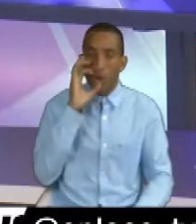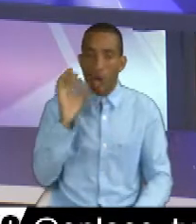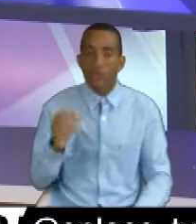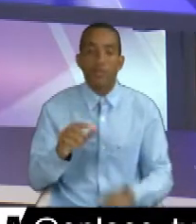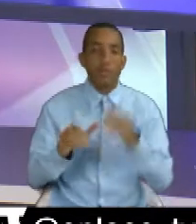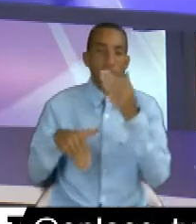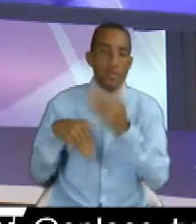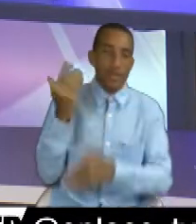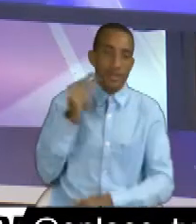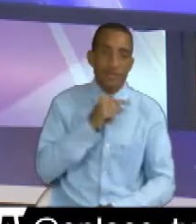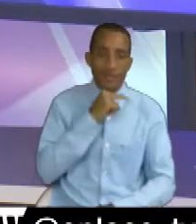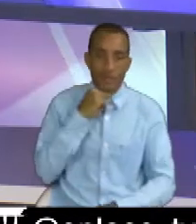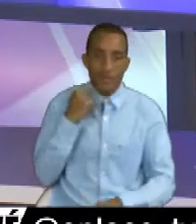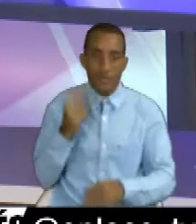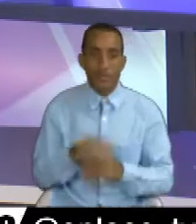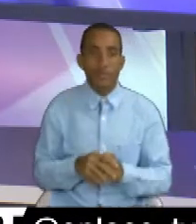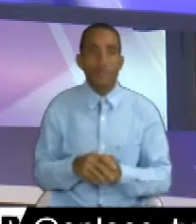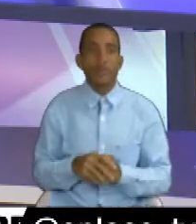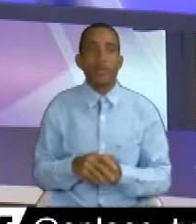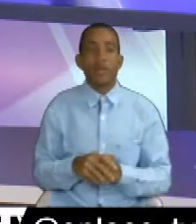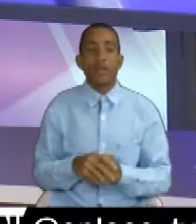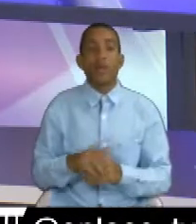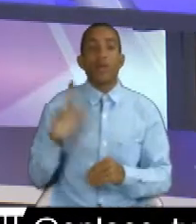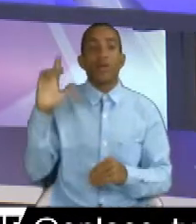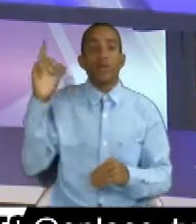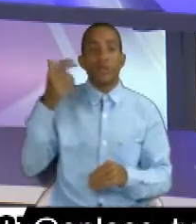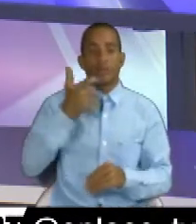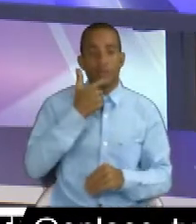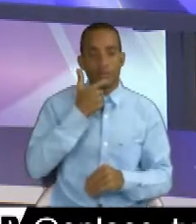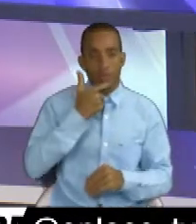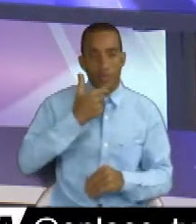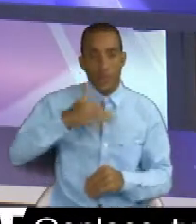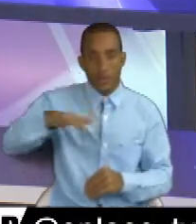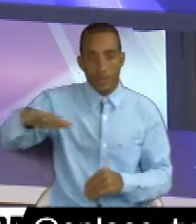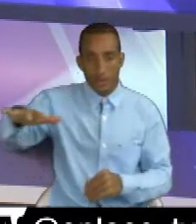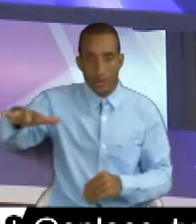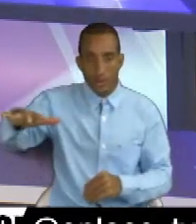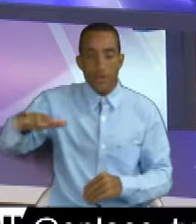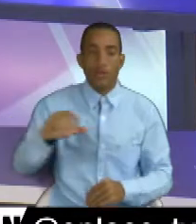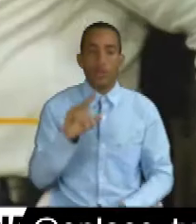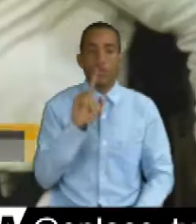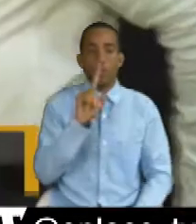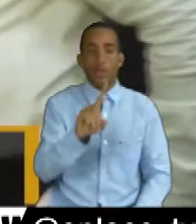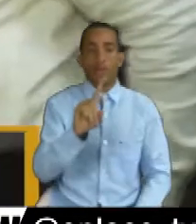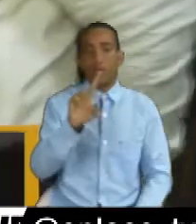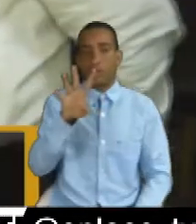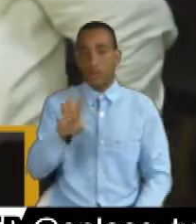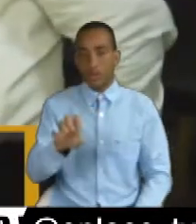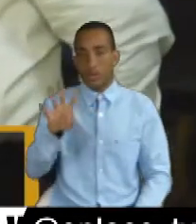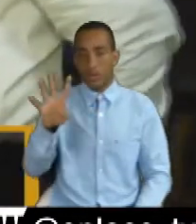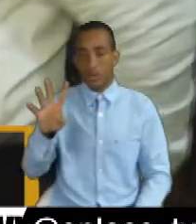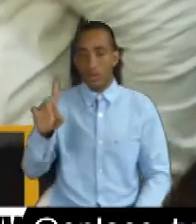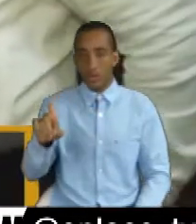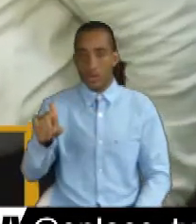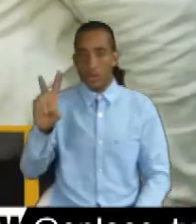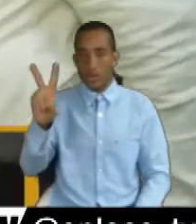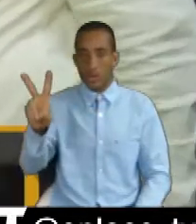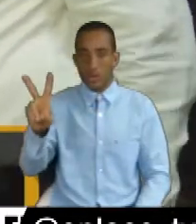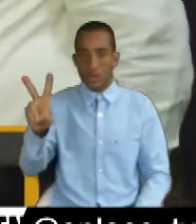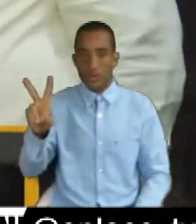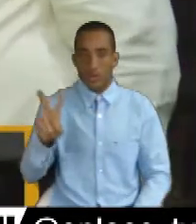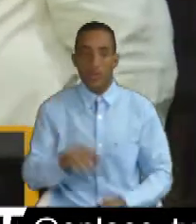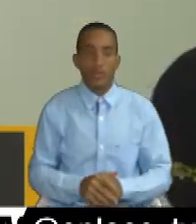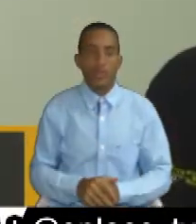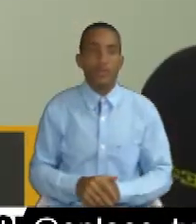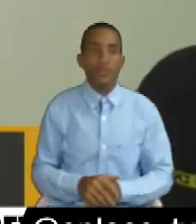Beltrán, quien fuera obispo de Sincelejo desde 1992. 25 años cumple de haberse ordenado como obispo de